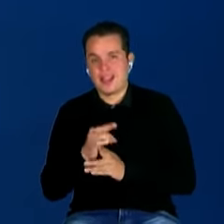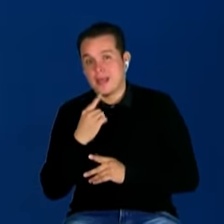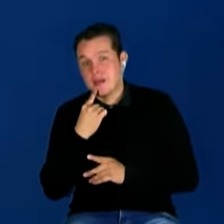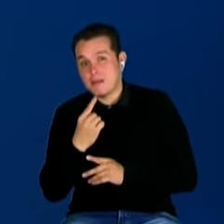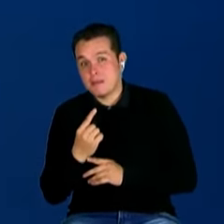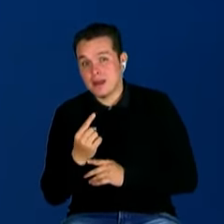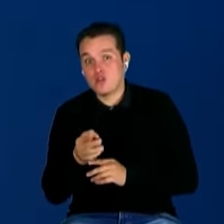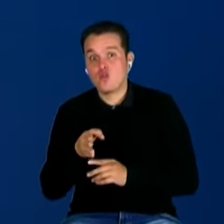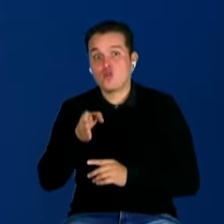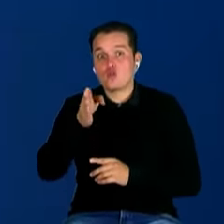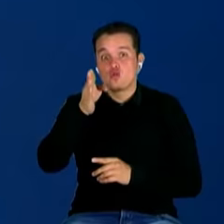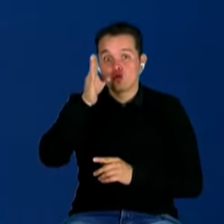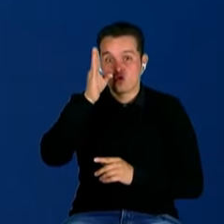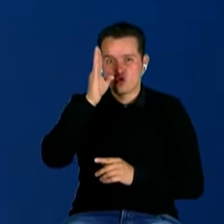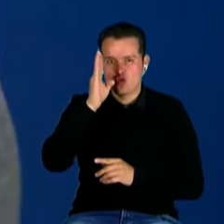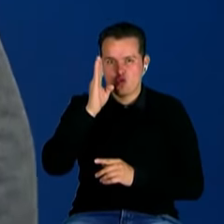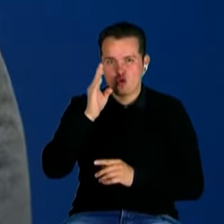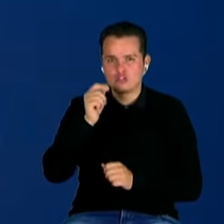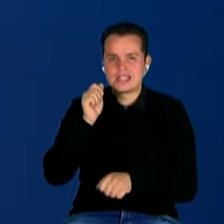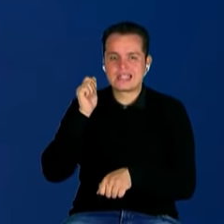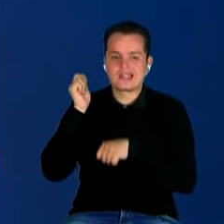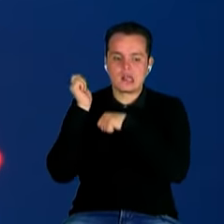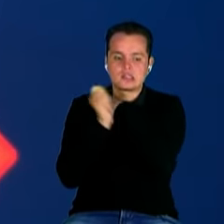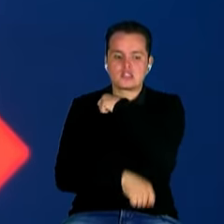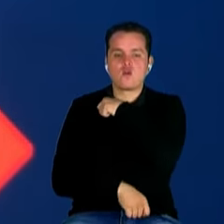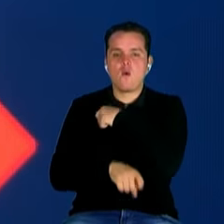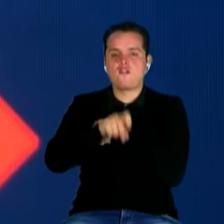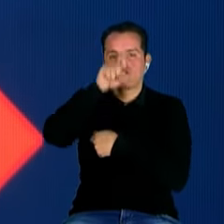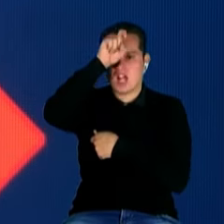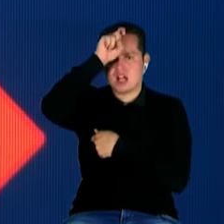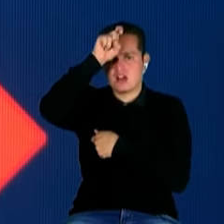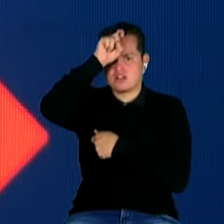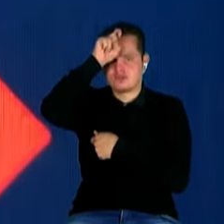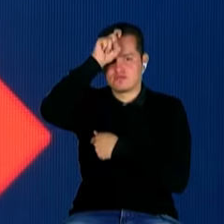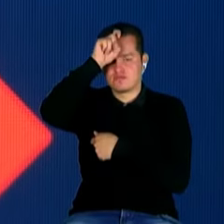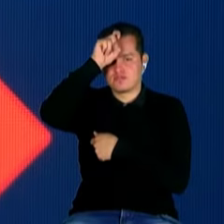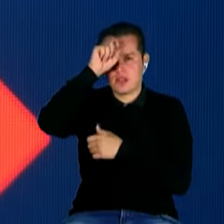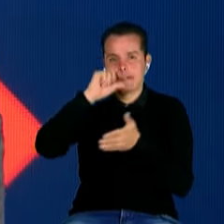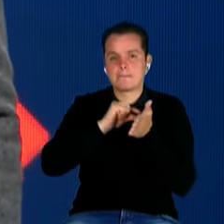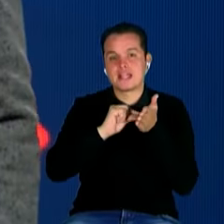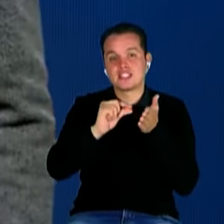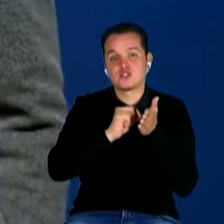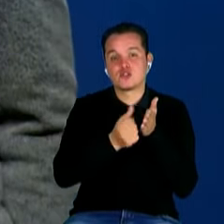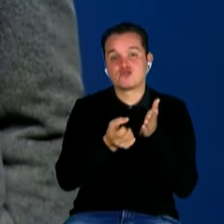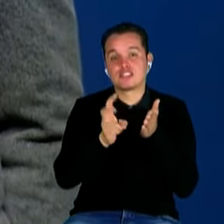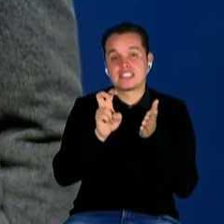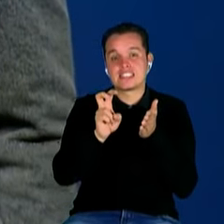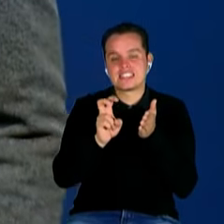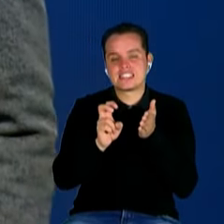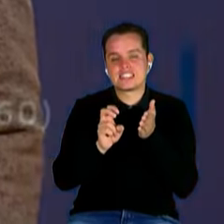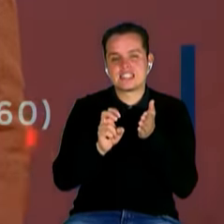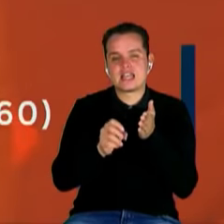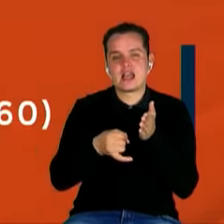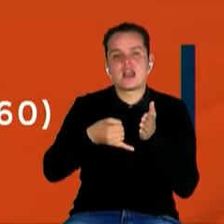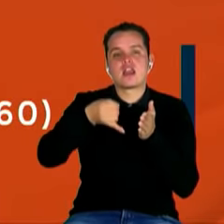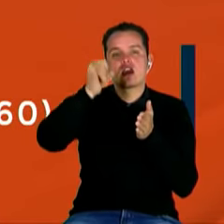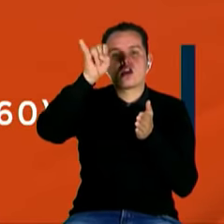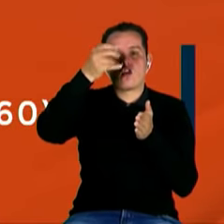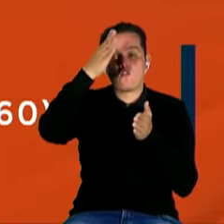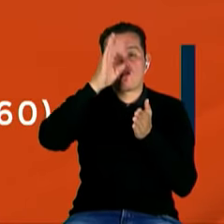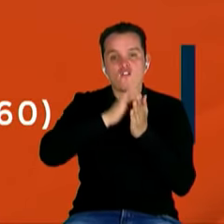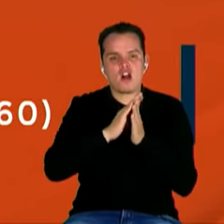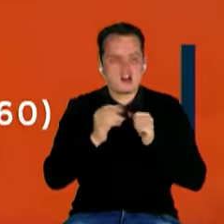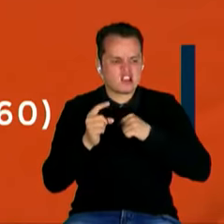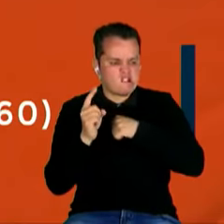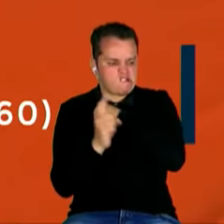dice que Dios castigó a Faraón. Versículo 17: mas Jehová hirió a Faraón y a su casa